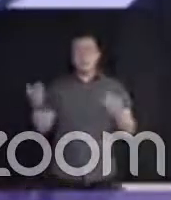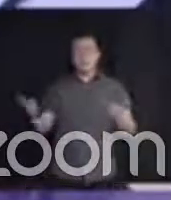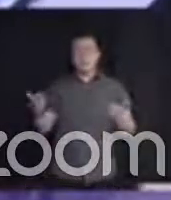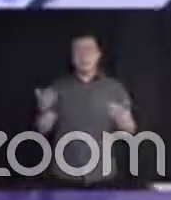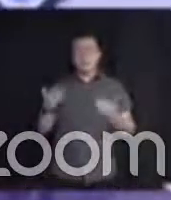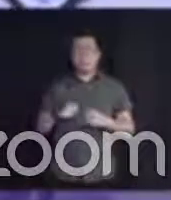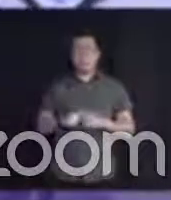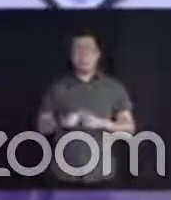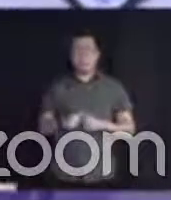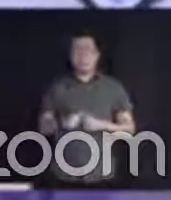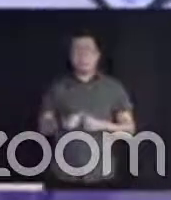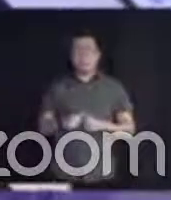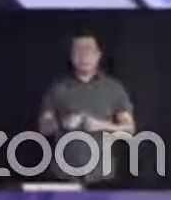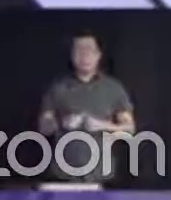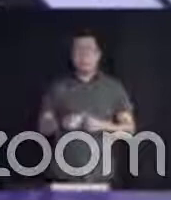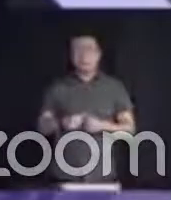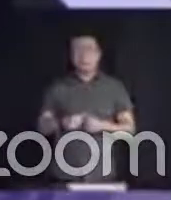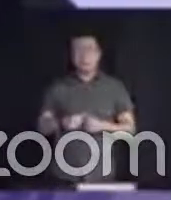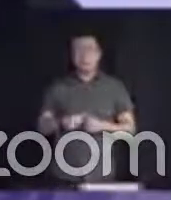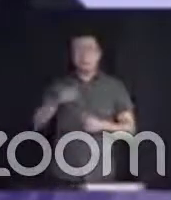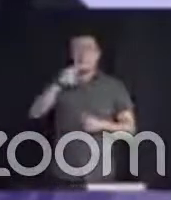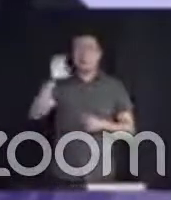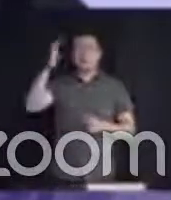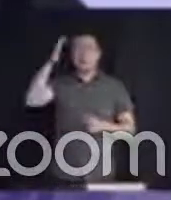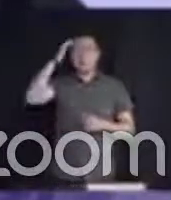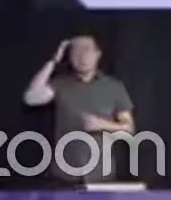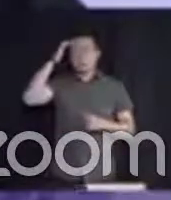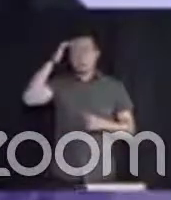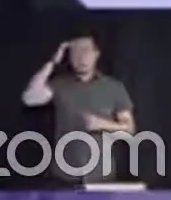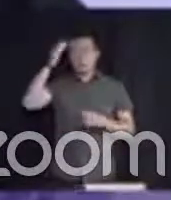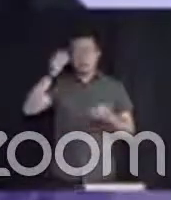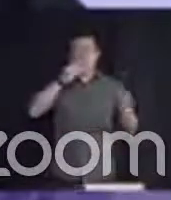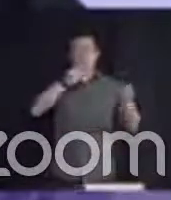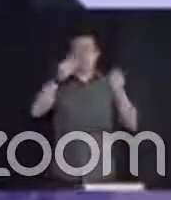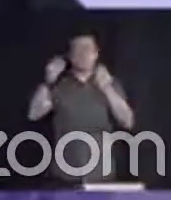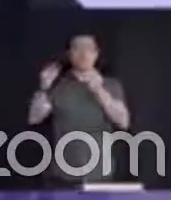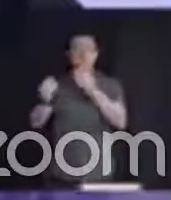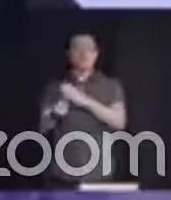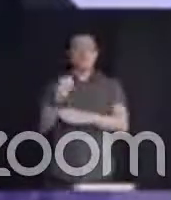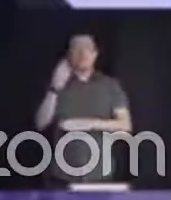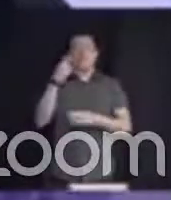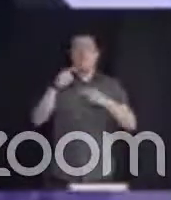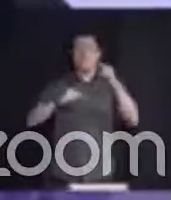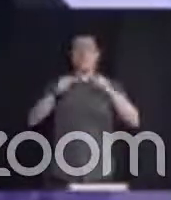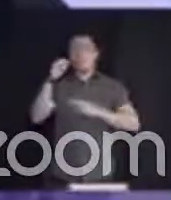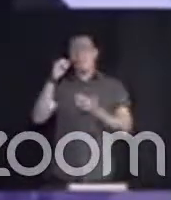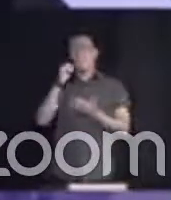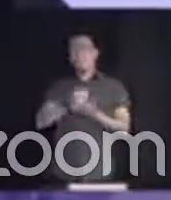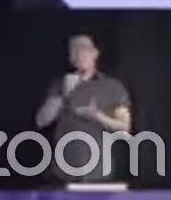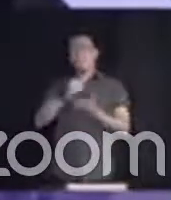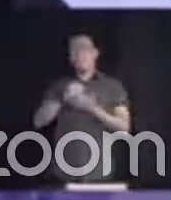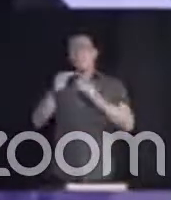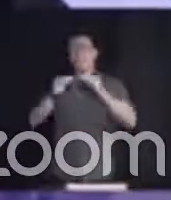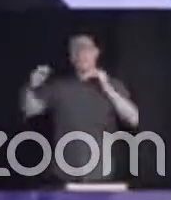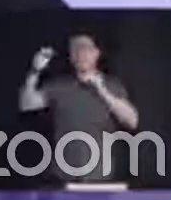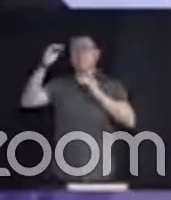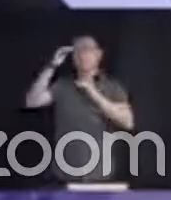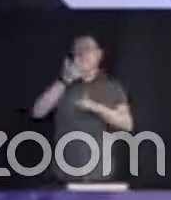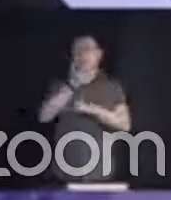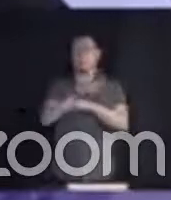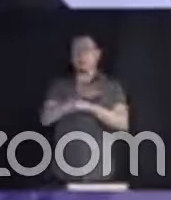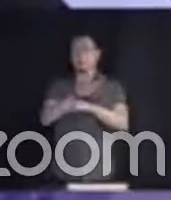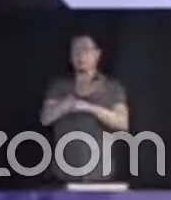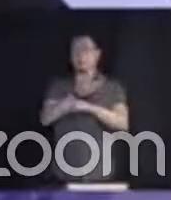Bueno, pues ahora vamos a arrancar con los reconocimientos. Vamos a entregar los nuevos nivel Oro Premier de Estados